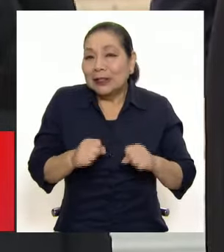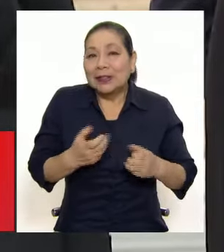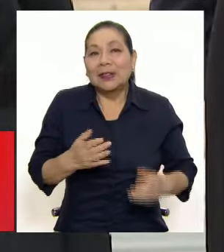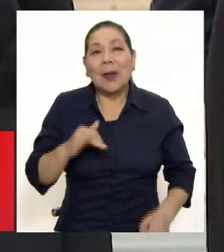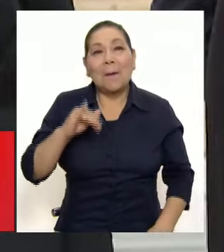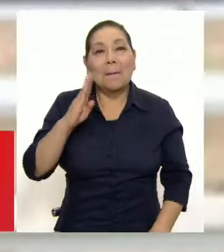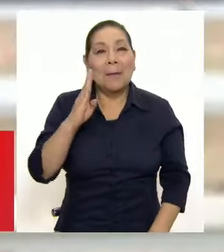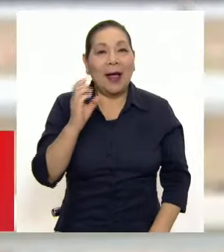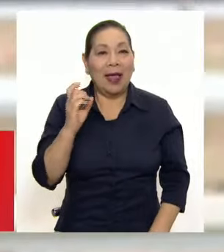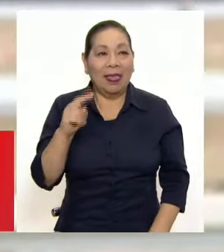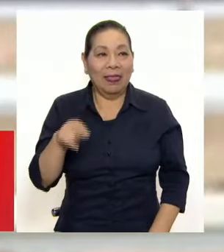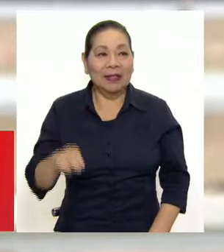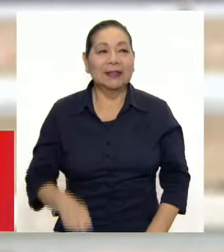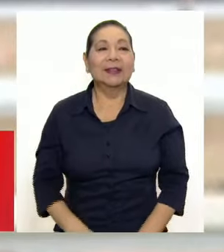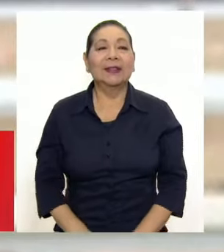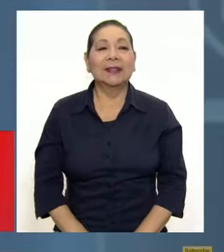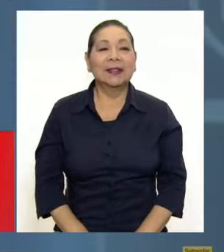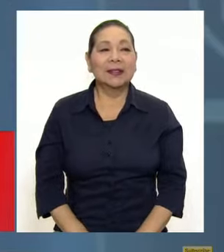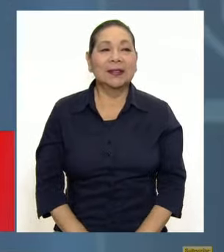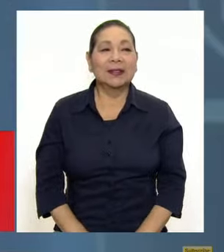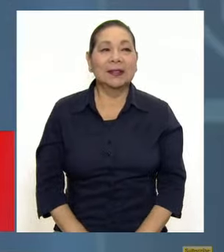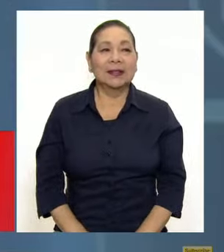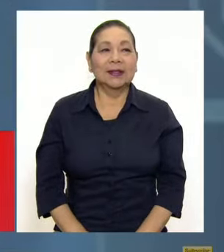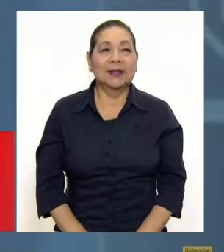Joe Biden.